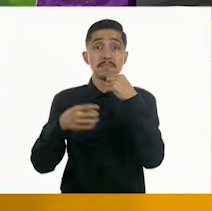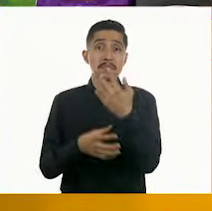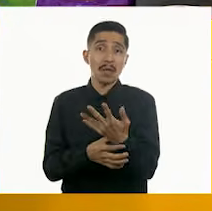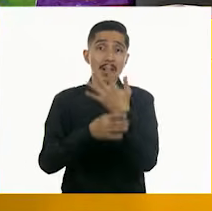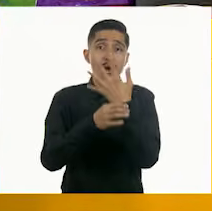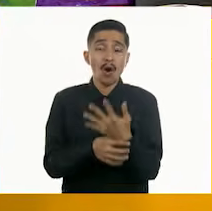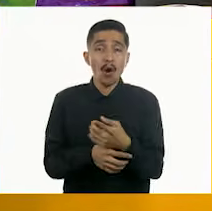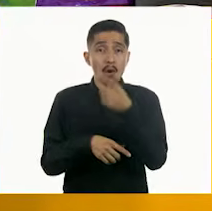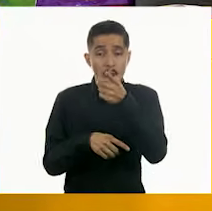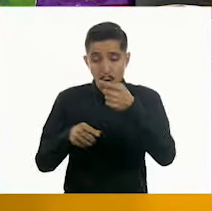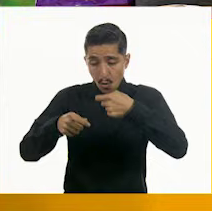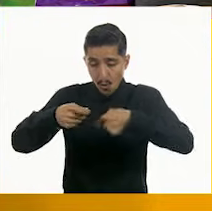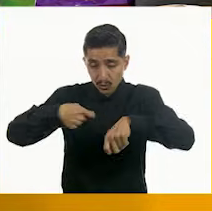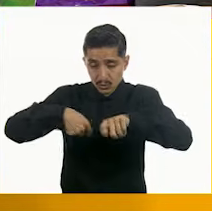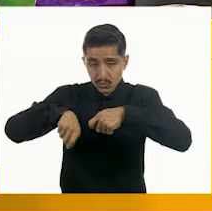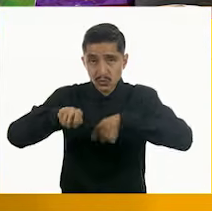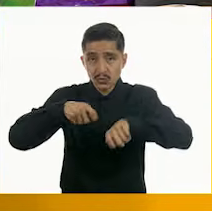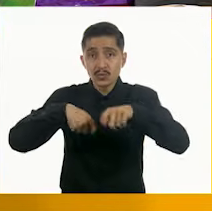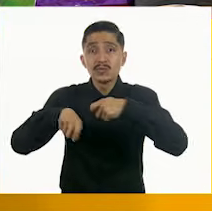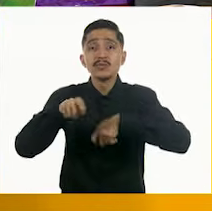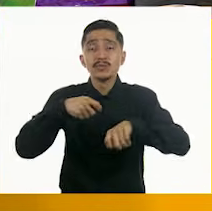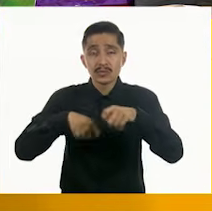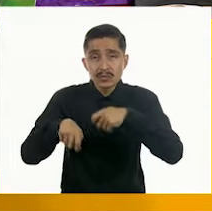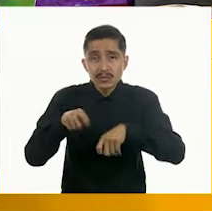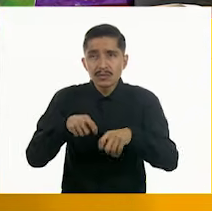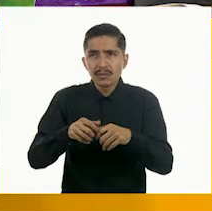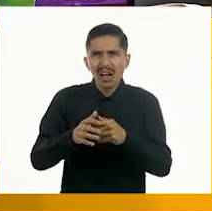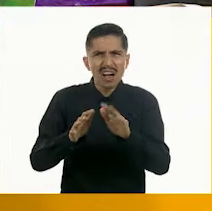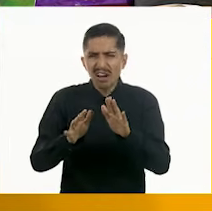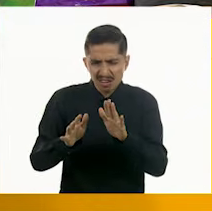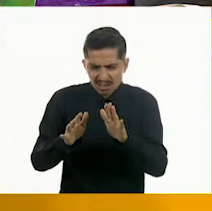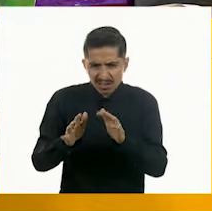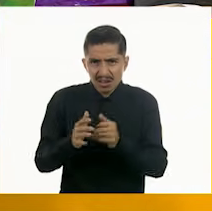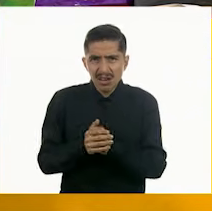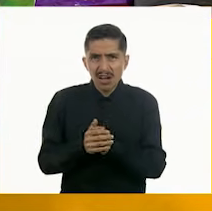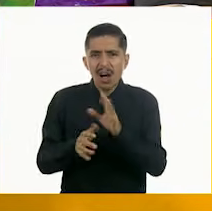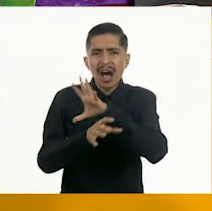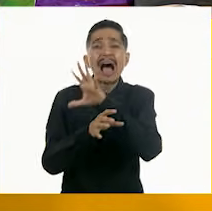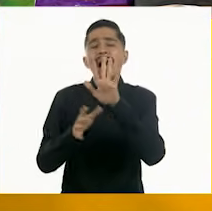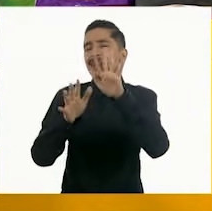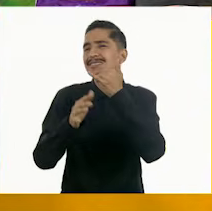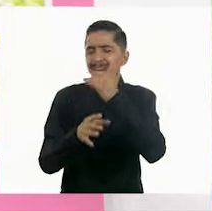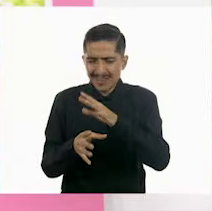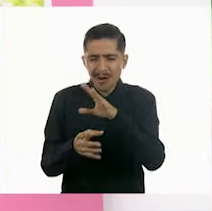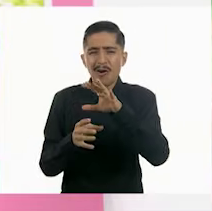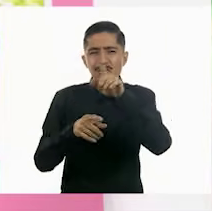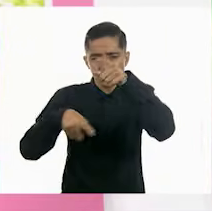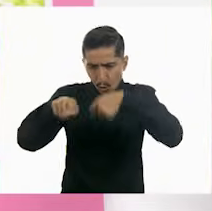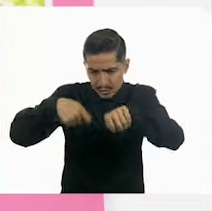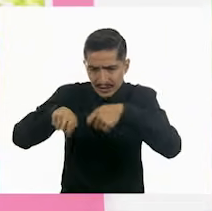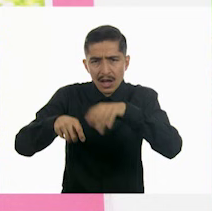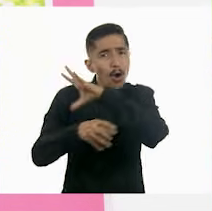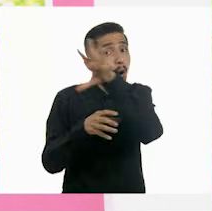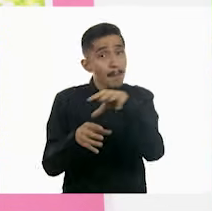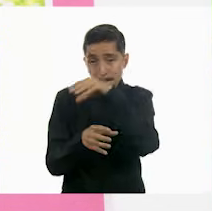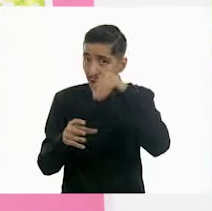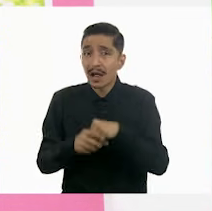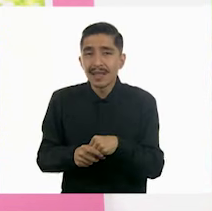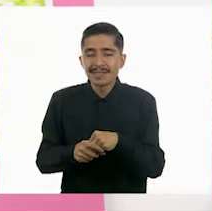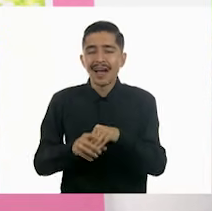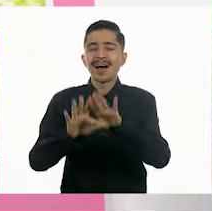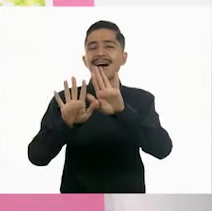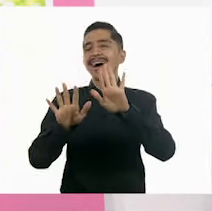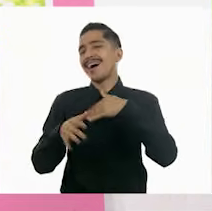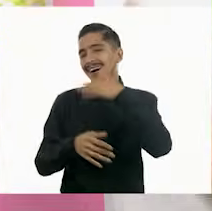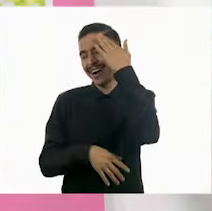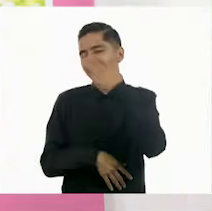Dice, cocine complement... Ah, ¿qué? Completamente. Completamente, cocine completamente, claro, ya sé a qué se refiere.